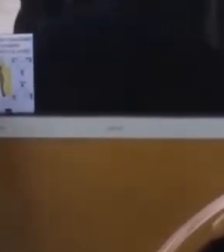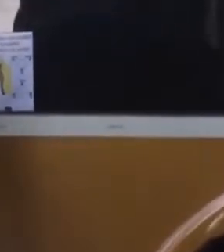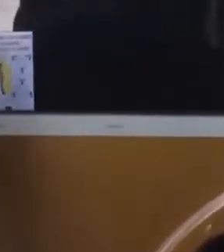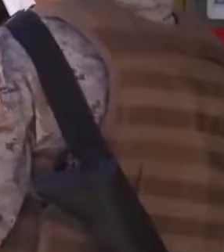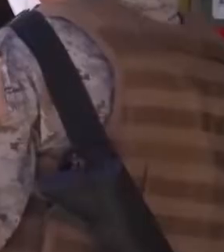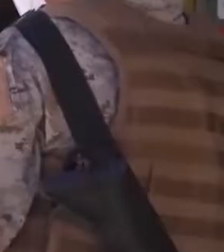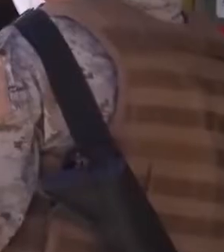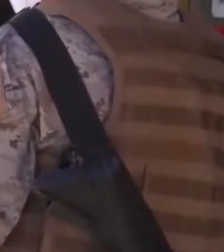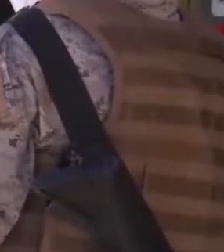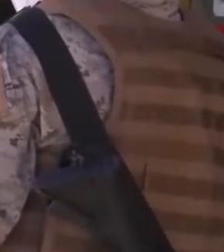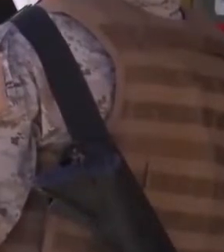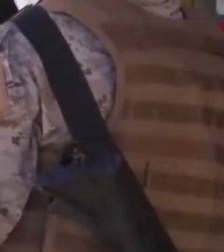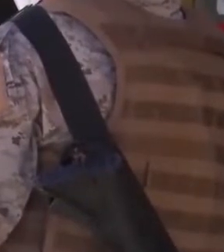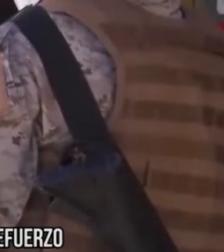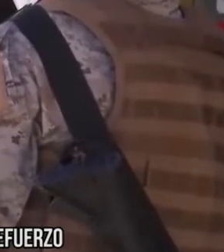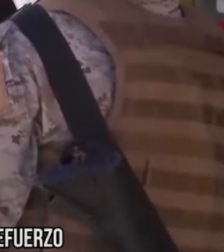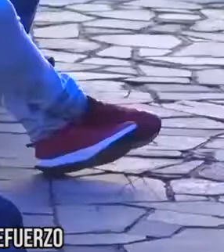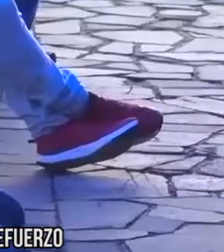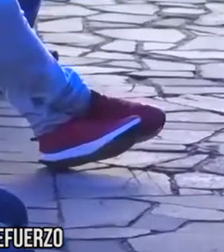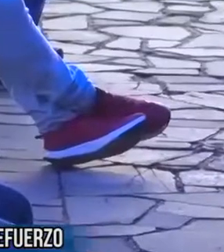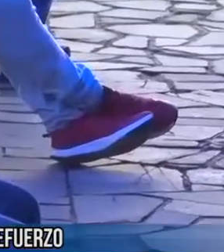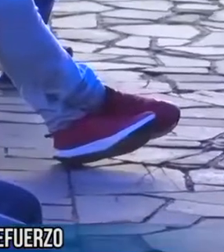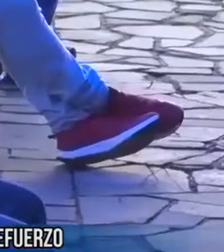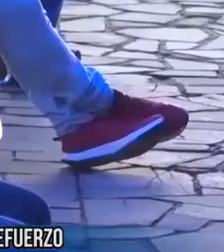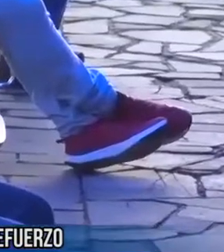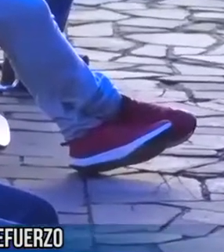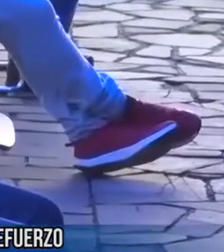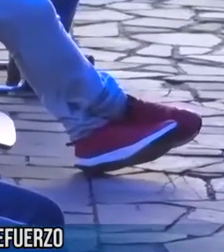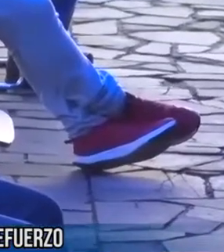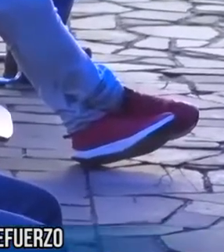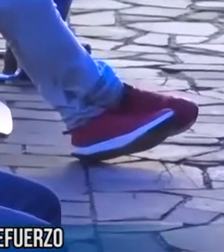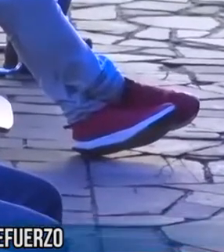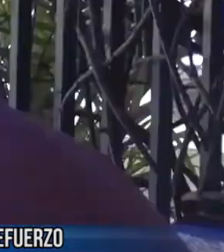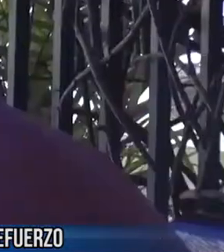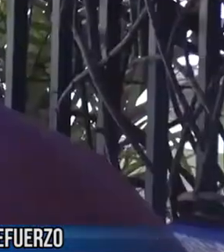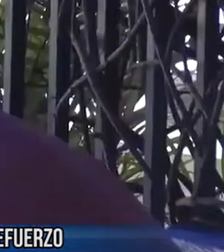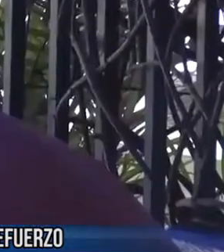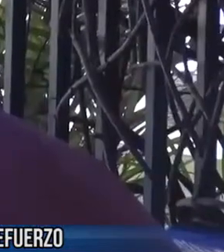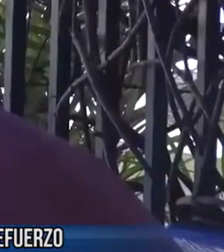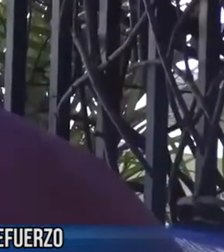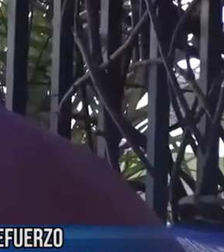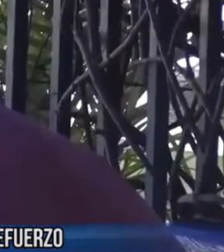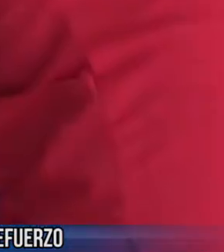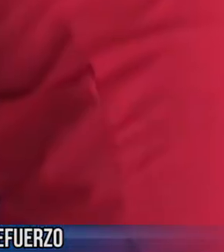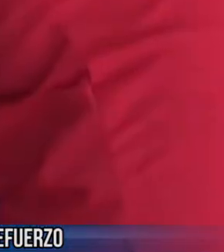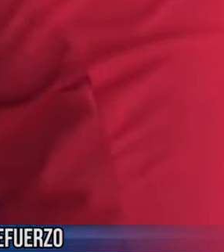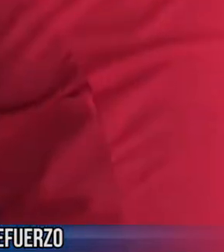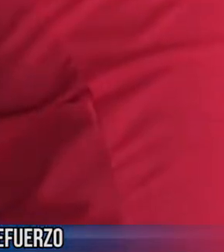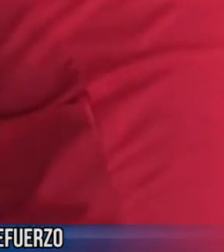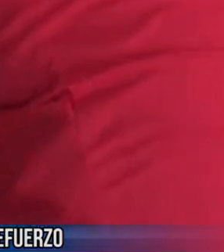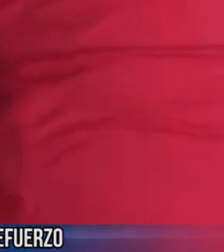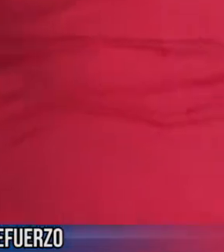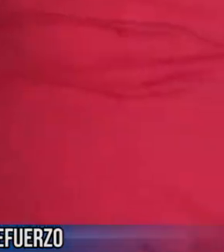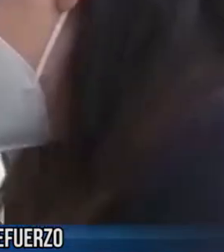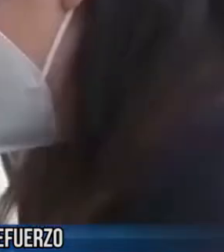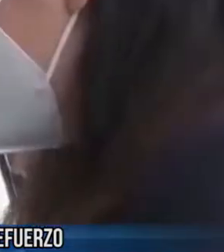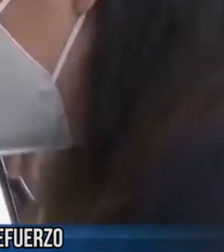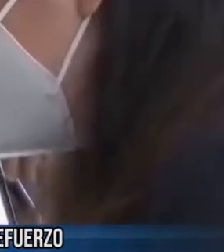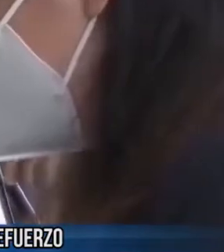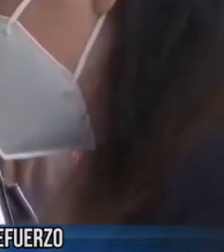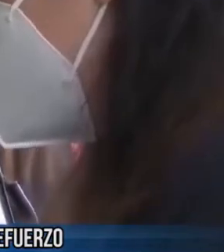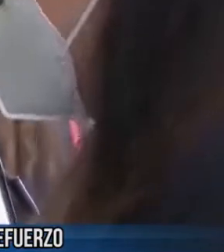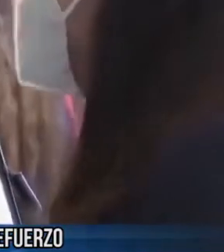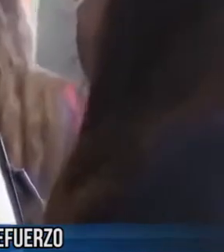el proceso inocula torio al día de hoy 27 de diciembre tenemos un total de 1 millón